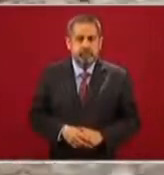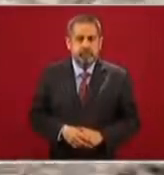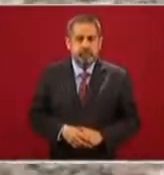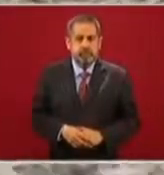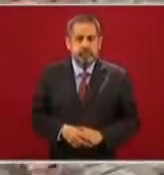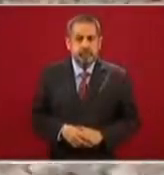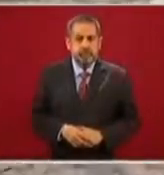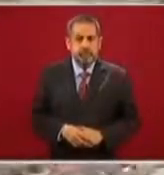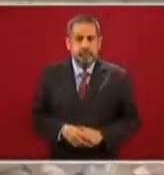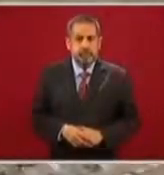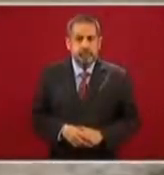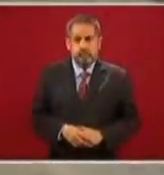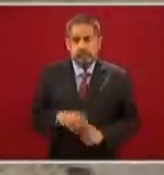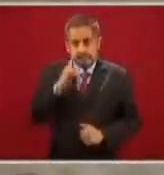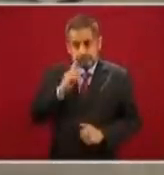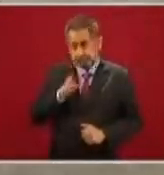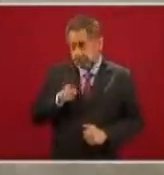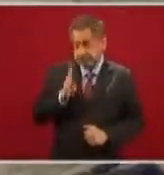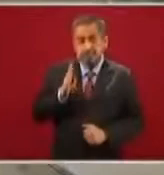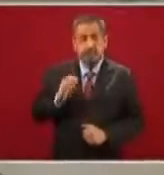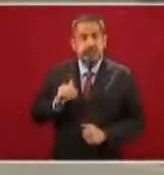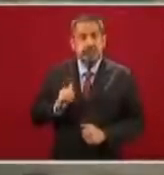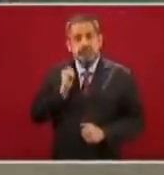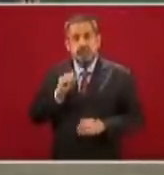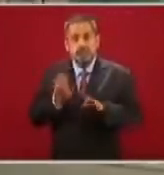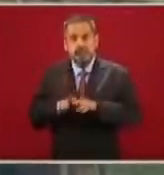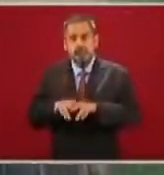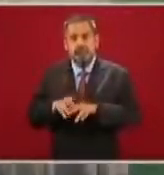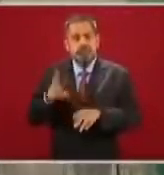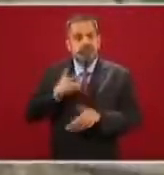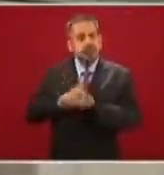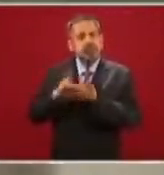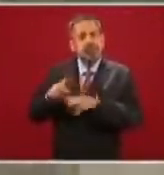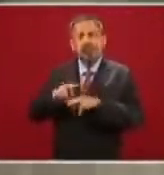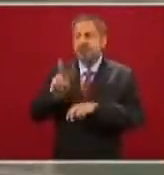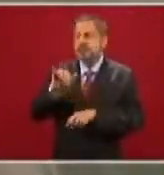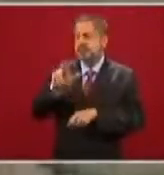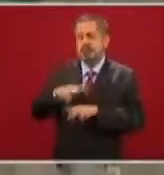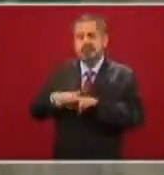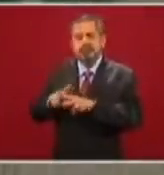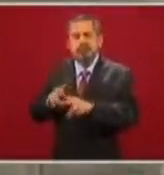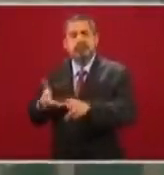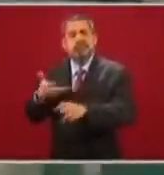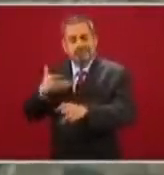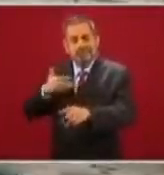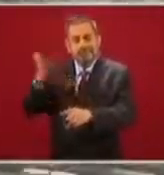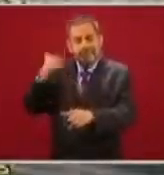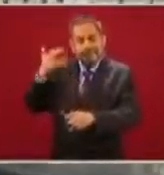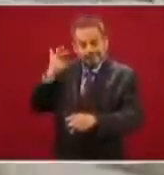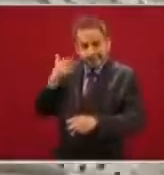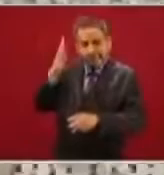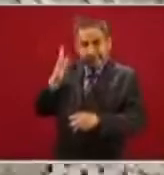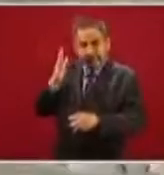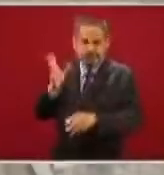Se aprovecha mayormente el derecho de vía del ferrocarril existente.